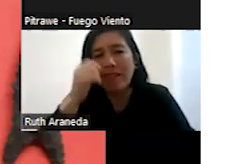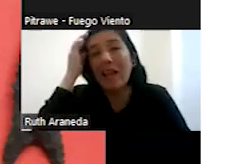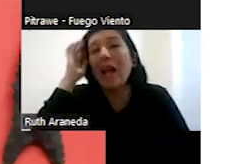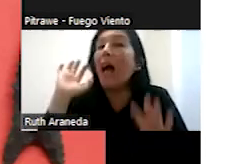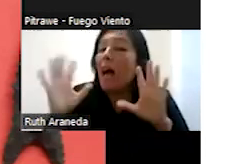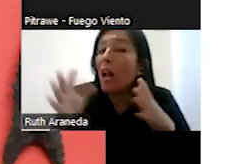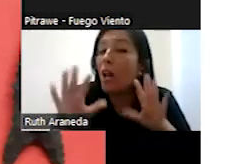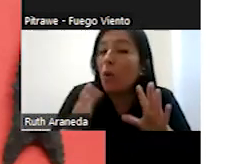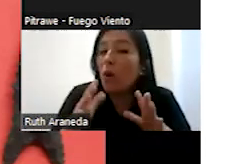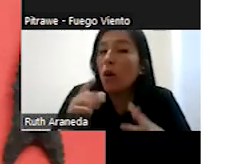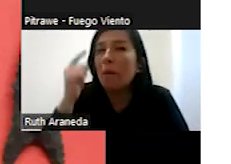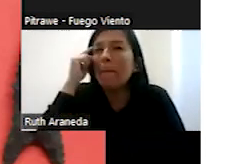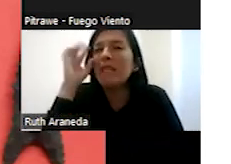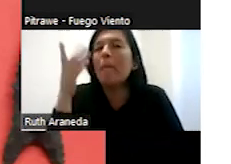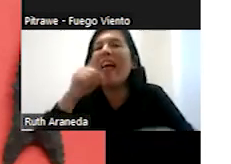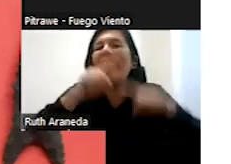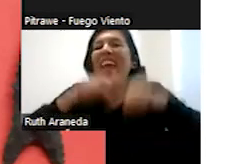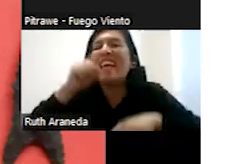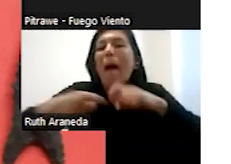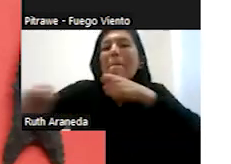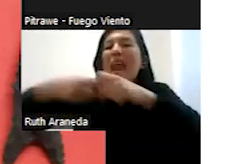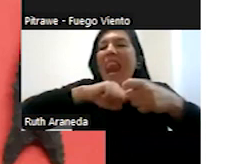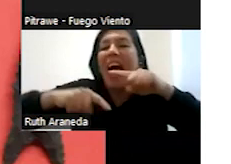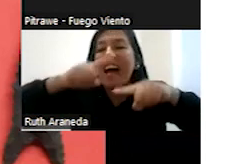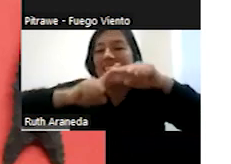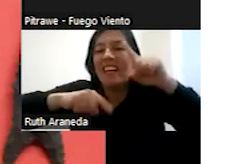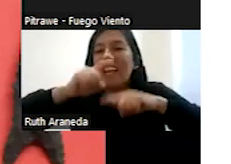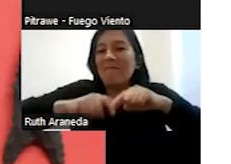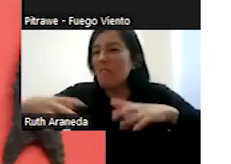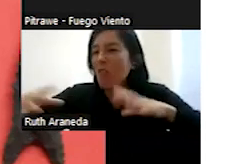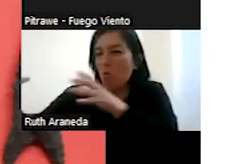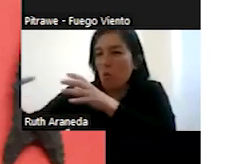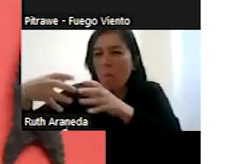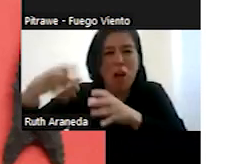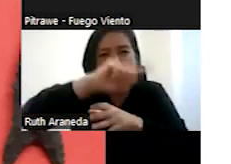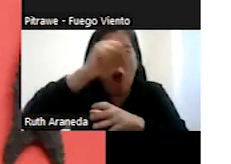la definición de los límites de alguna comunidad, algún conflicto entre ellas, algún conflicto